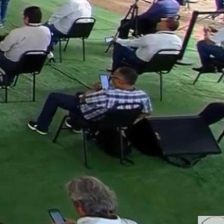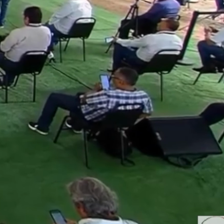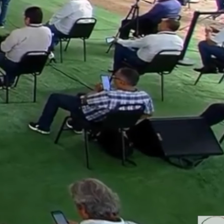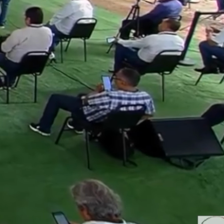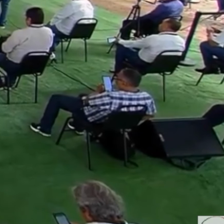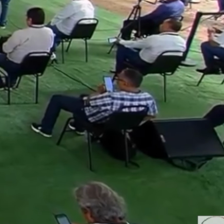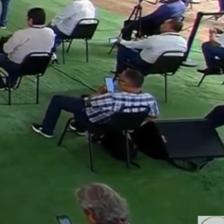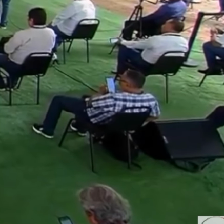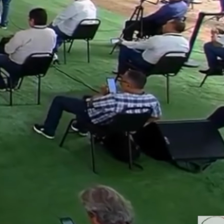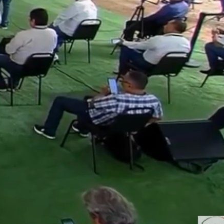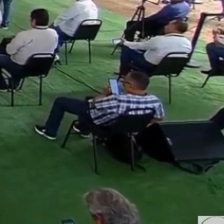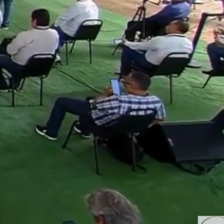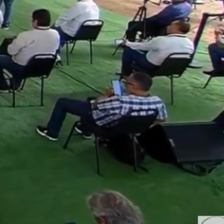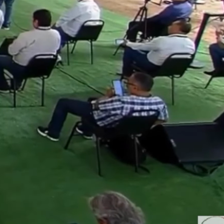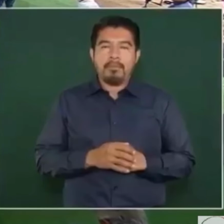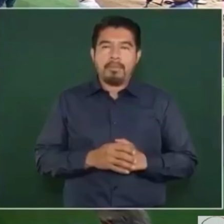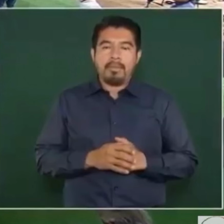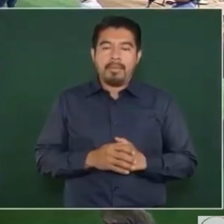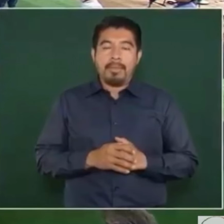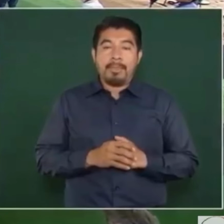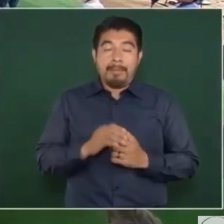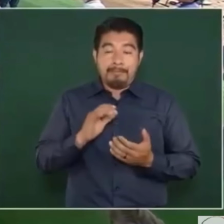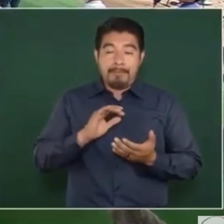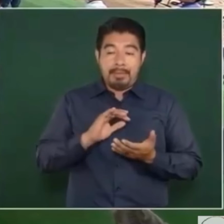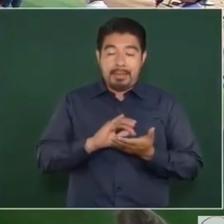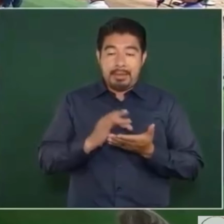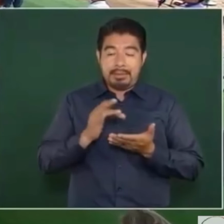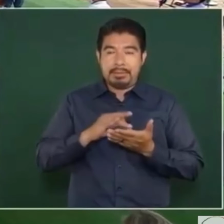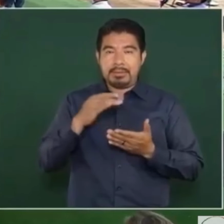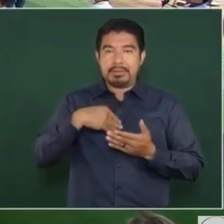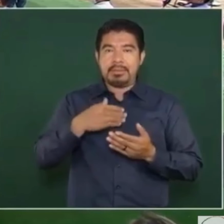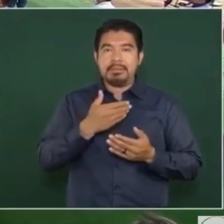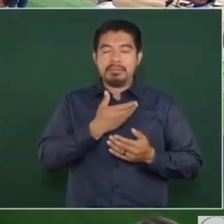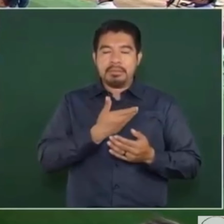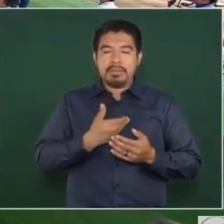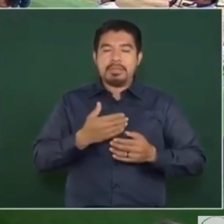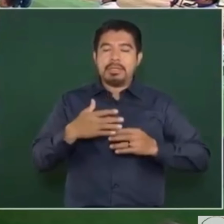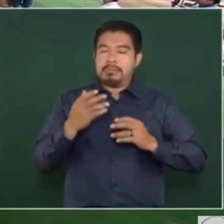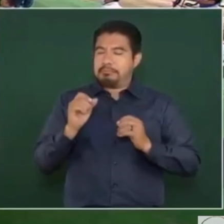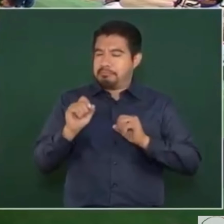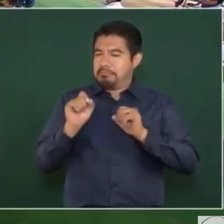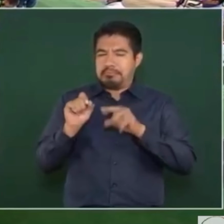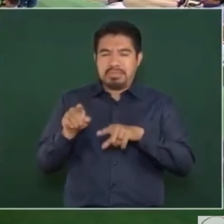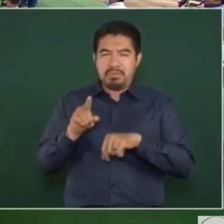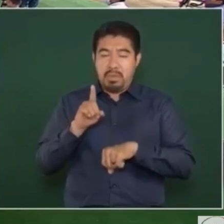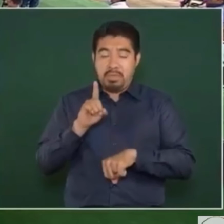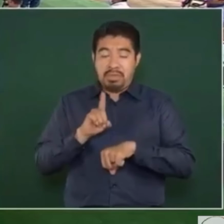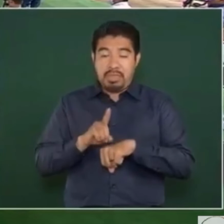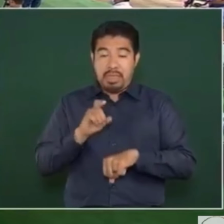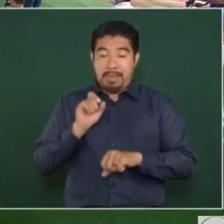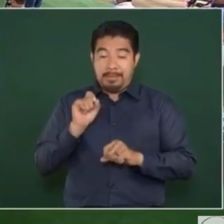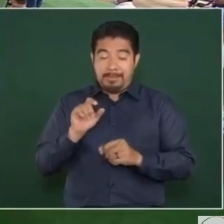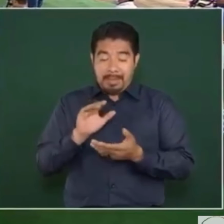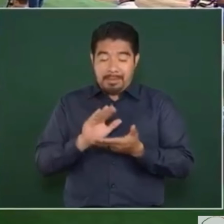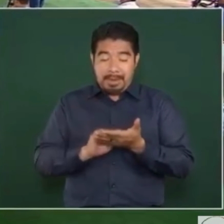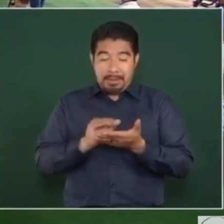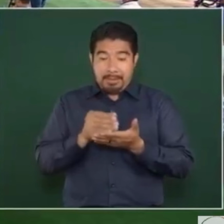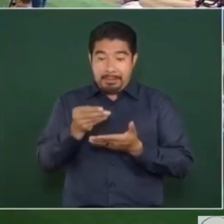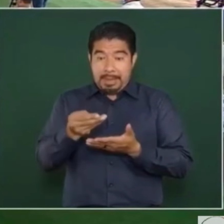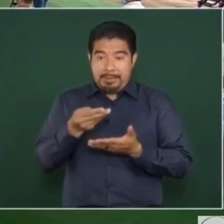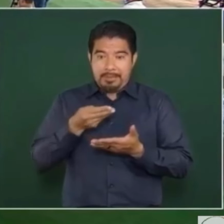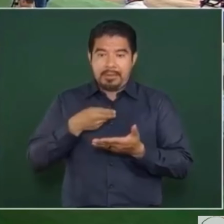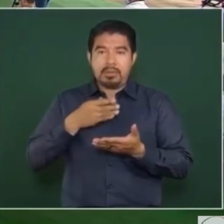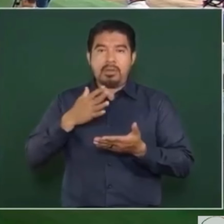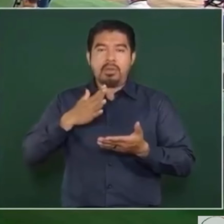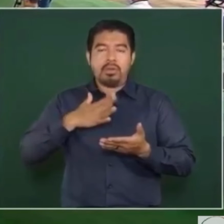Gracias, presidente. En efecto, el mismo día, en el mismo acto en el que me entregaron la nota declarándome persona non grata y nos